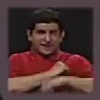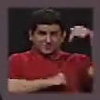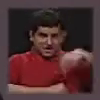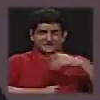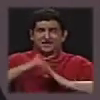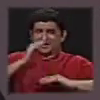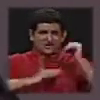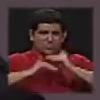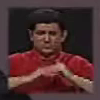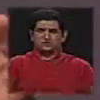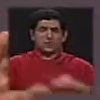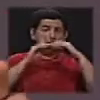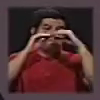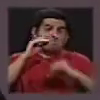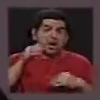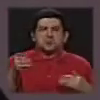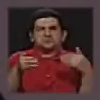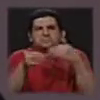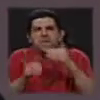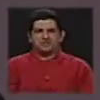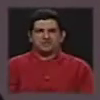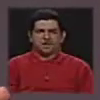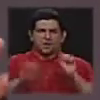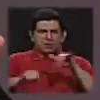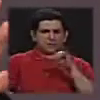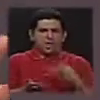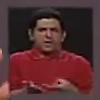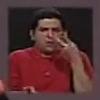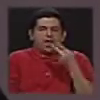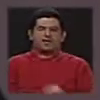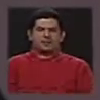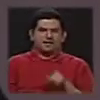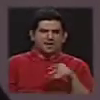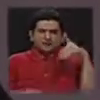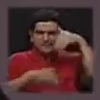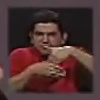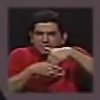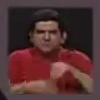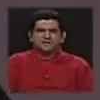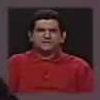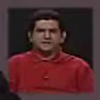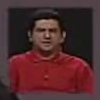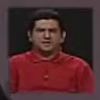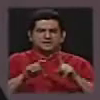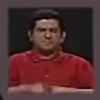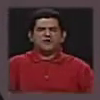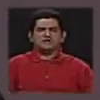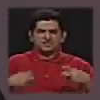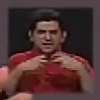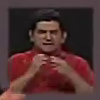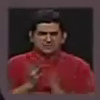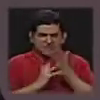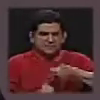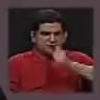¿verdad?, ni mucho menos, ni siquiera cerca de acá, que se valoren esto. Ellos están metidos en hidroeléctricas, en otros tipos de